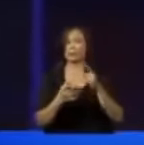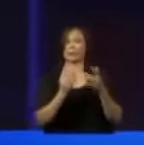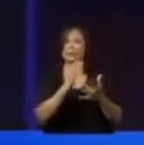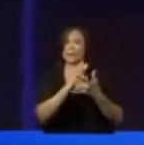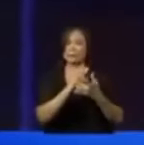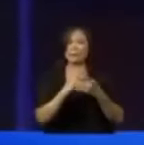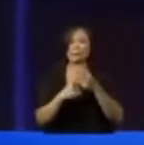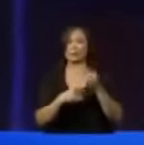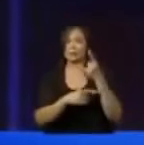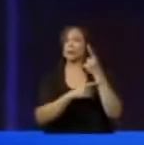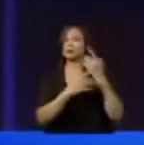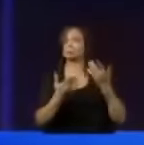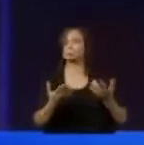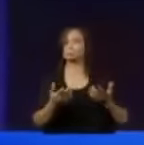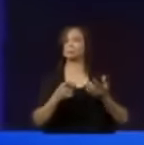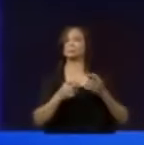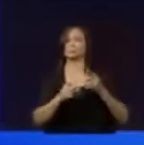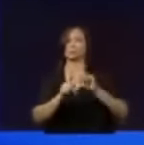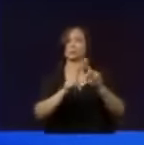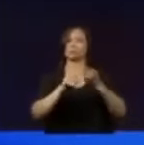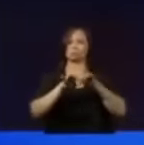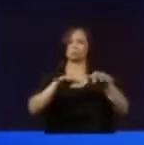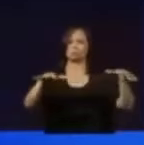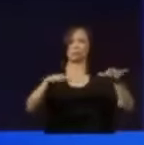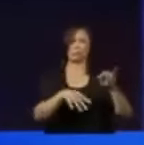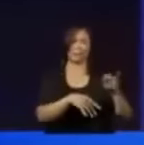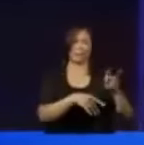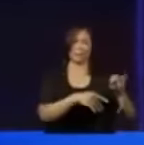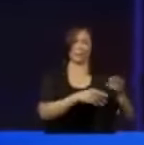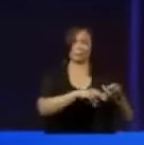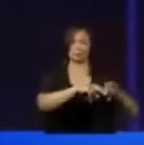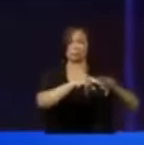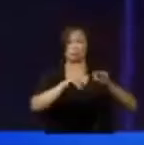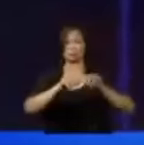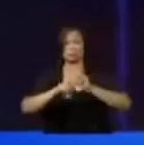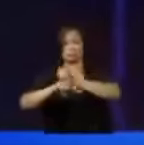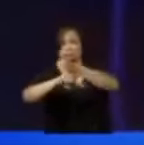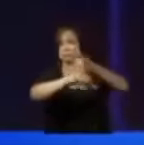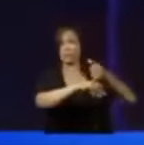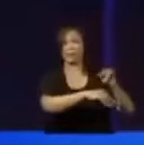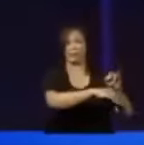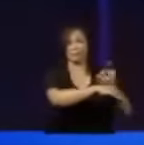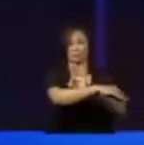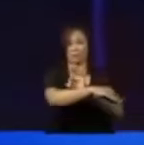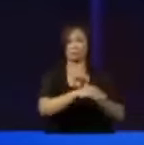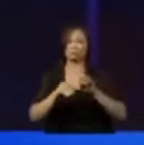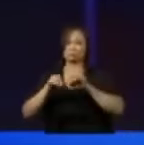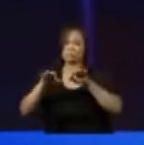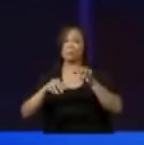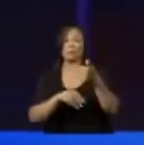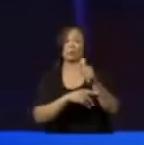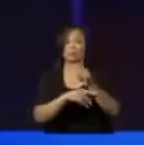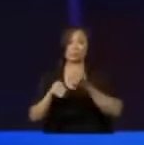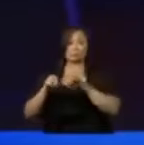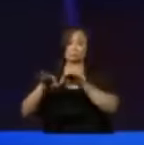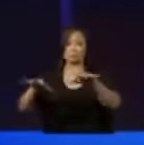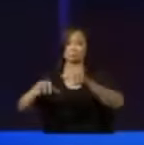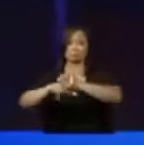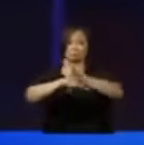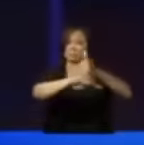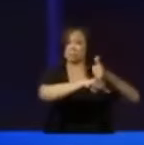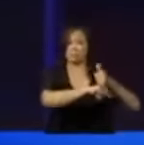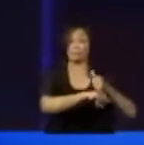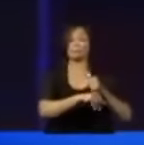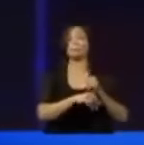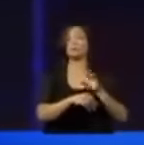parte técnica, con la multiplicación del ITLA por 4, de Infotep por 10,